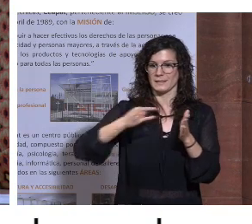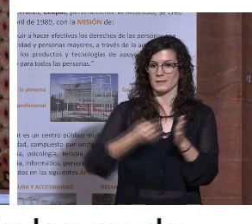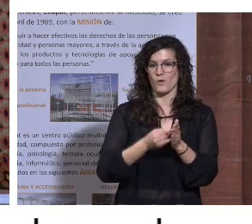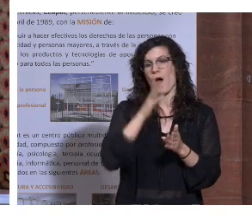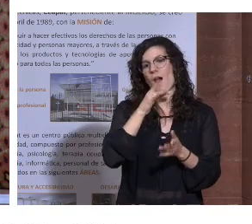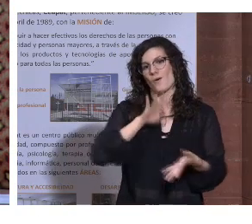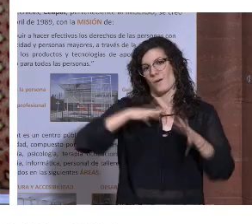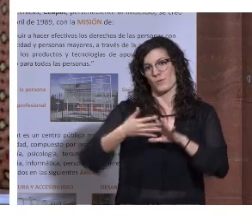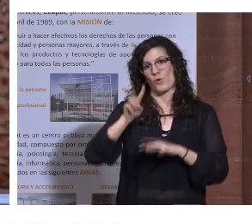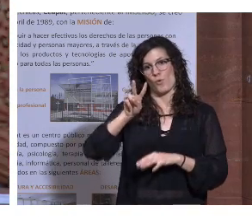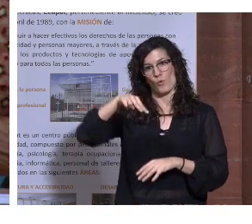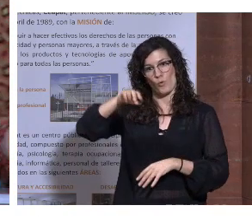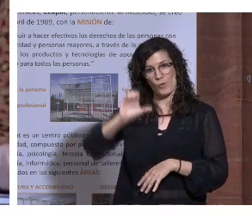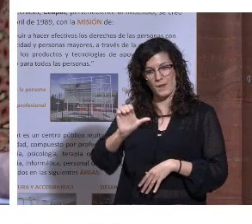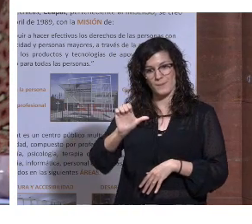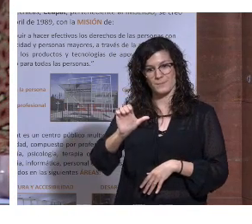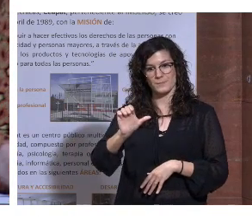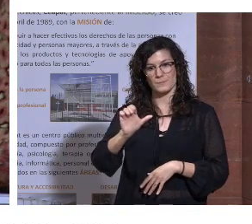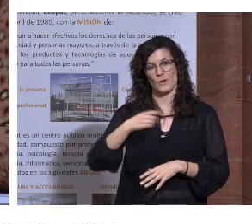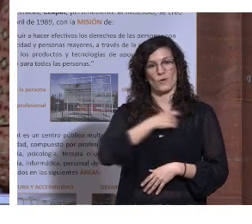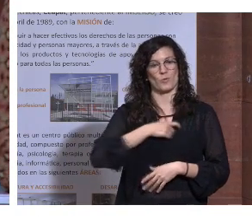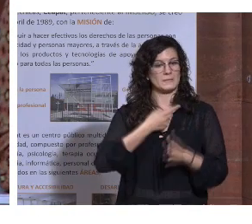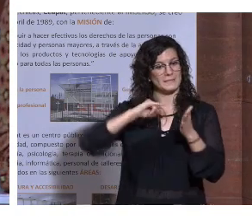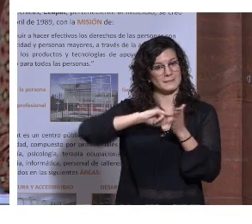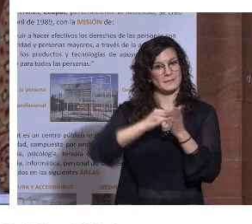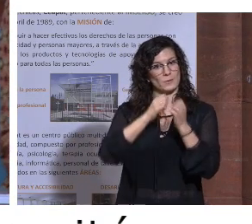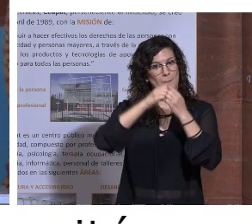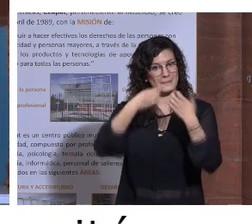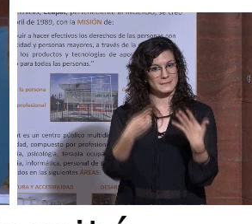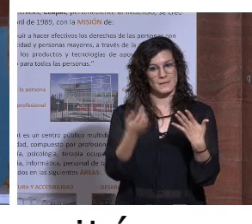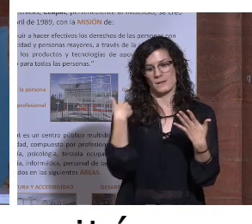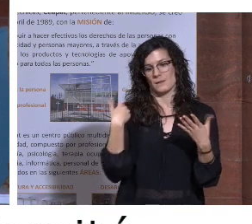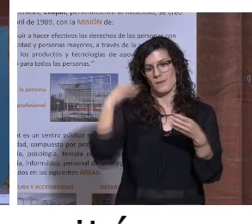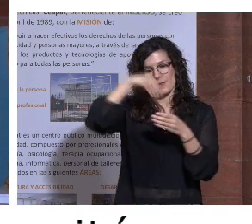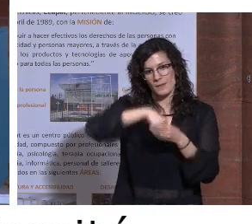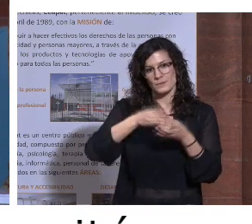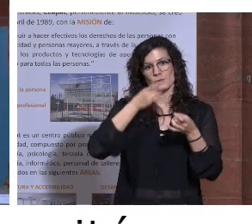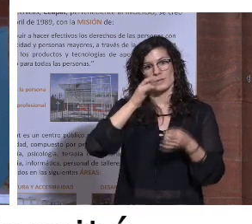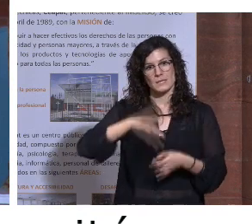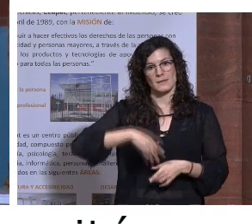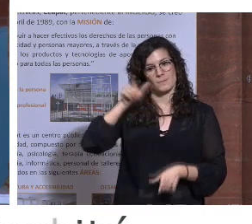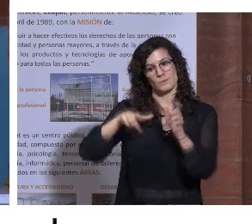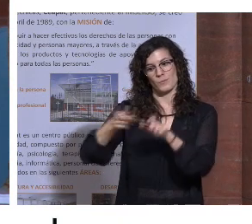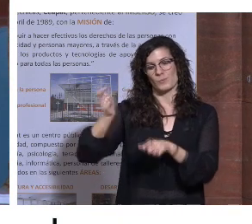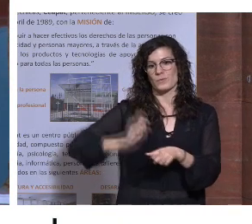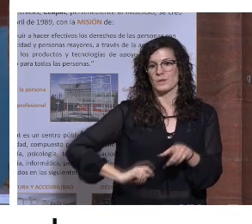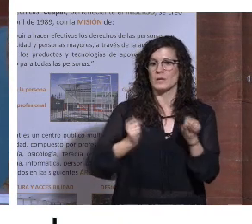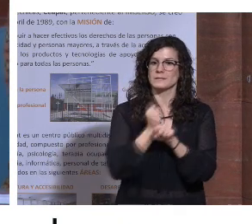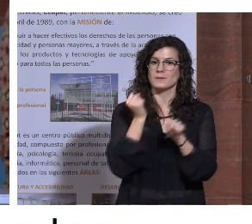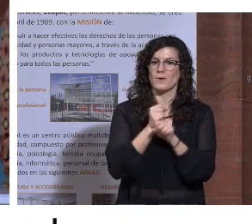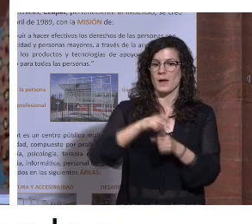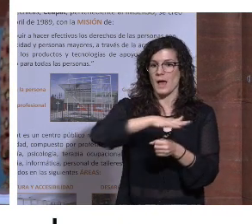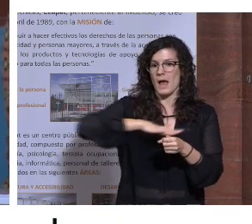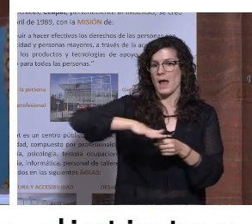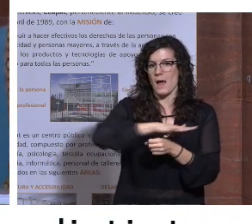UNE, el Comité Técnico 26, y estaba formado por profesionales que trabajan desde distintos ámbitos en el